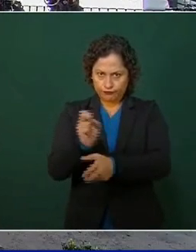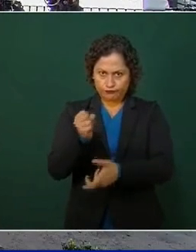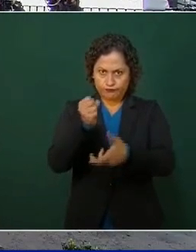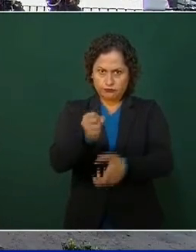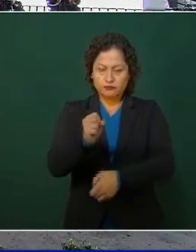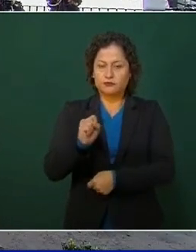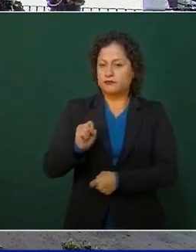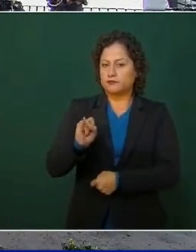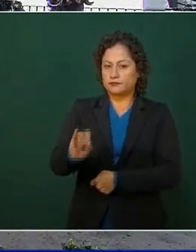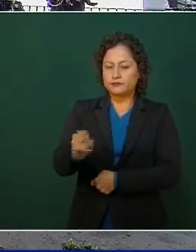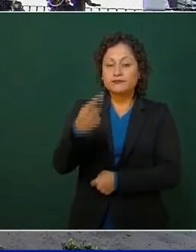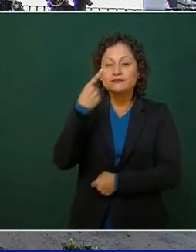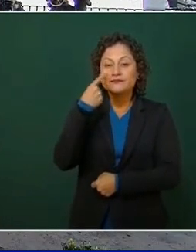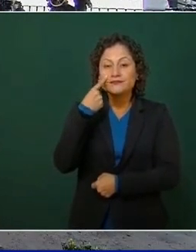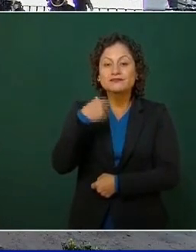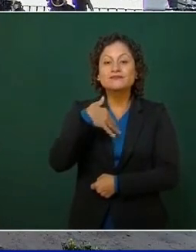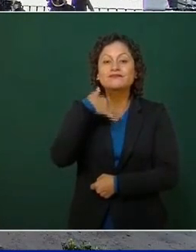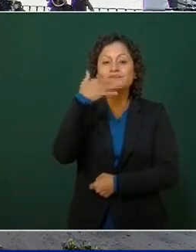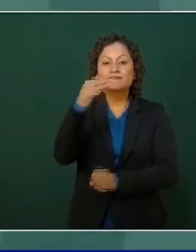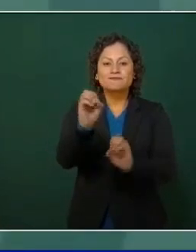es cero corrupción,